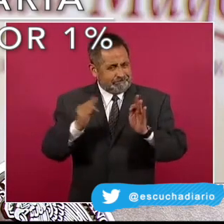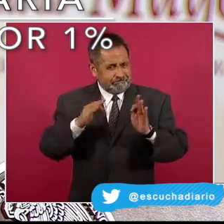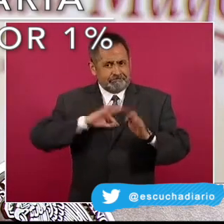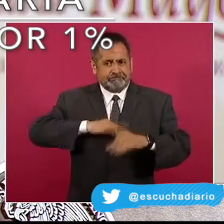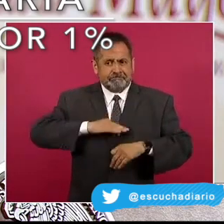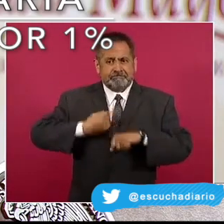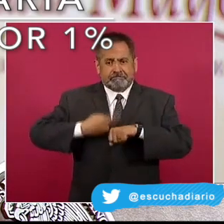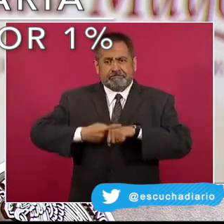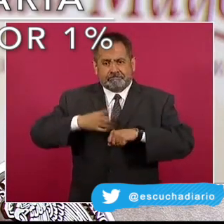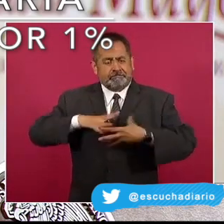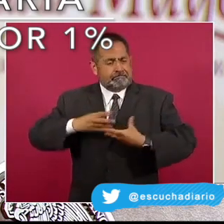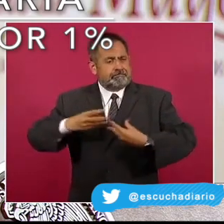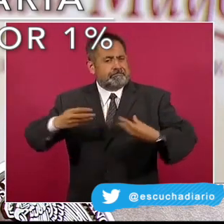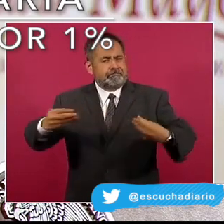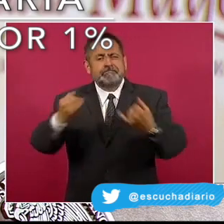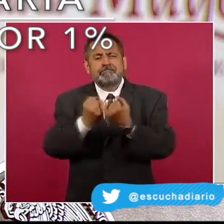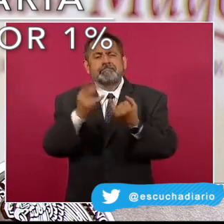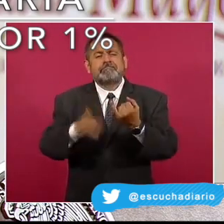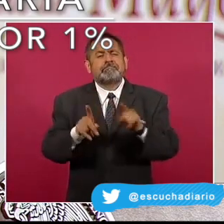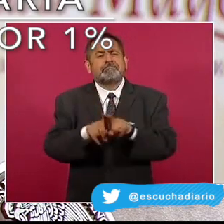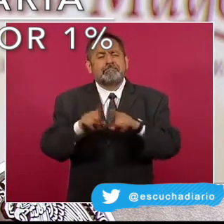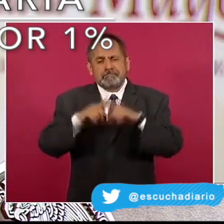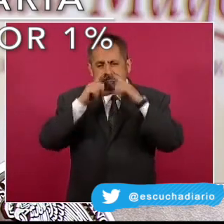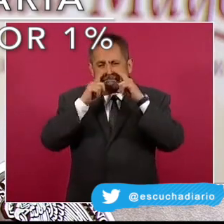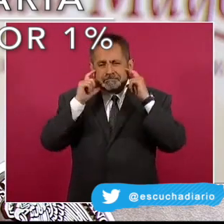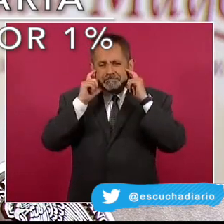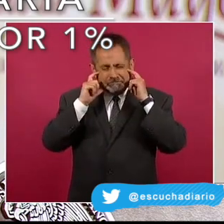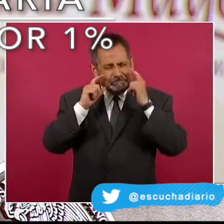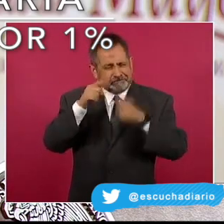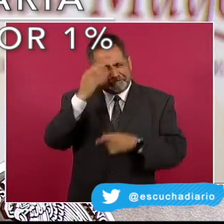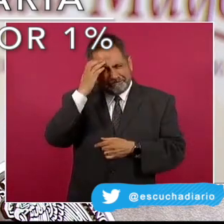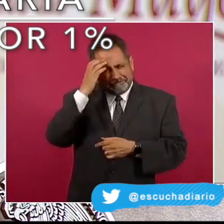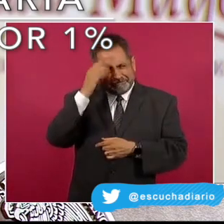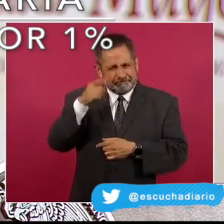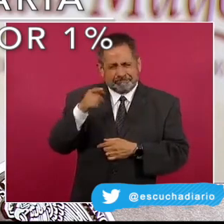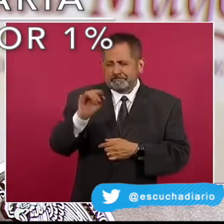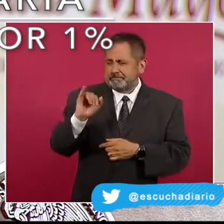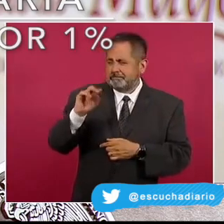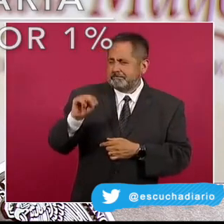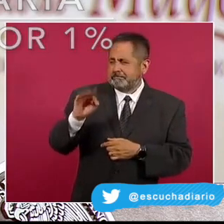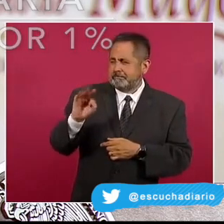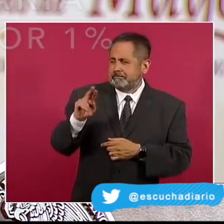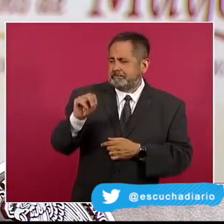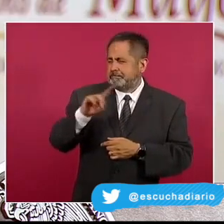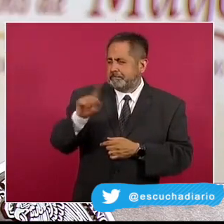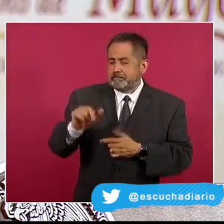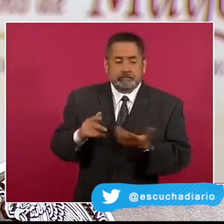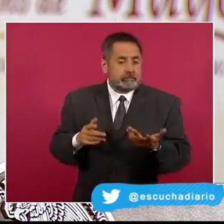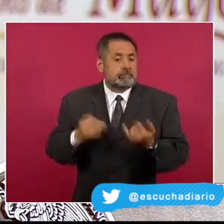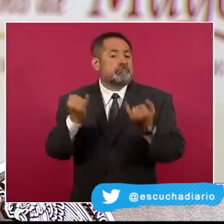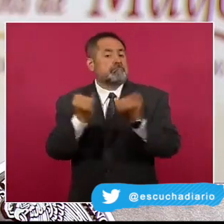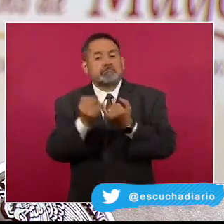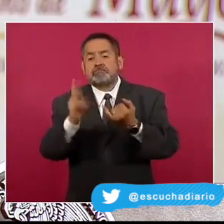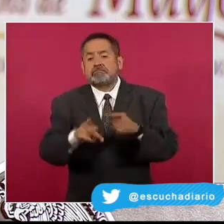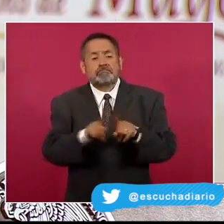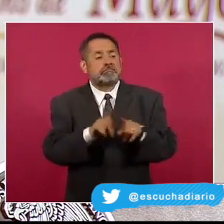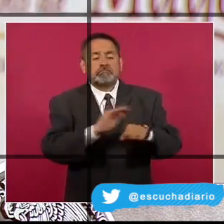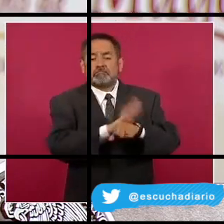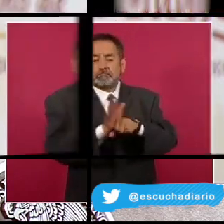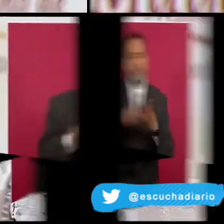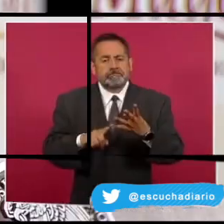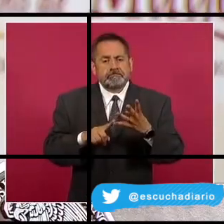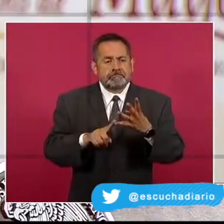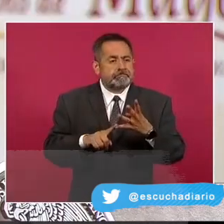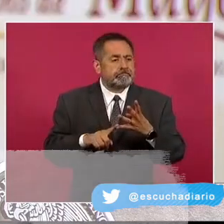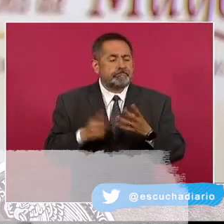ventilador mecánico, ubicándose en 1%. El subsecretario de Salud, Hugo López-Gatell, explicó que los